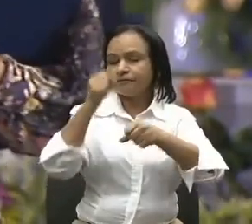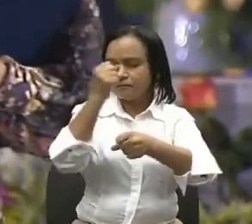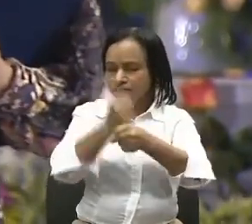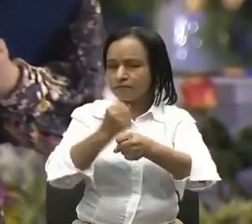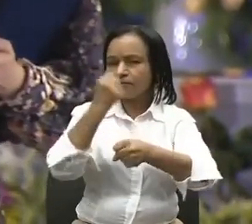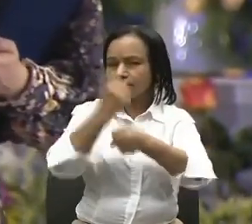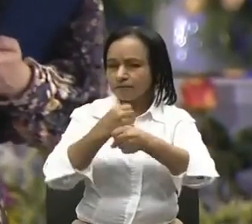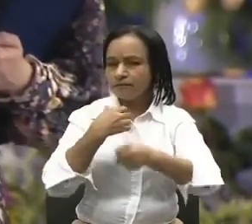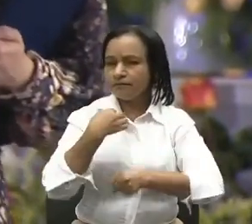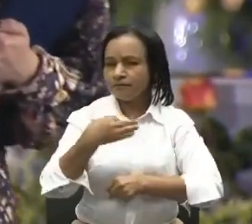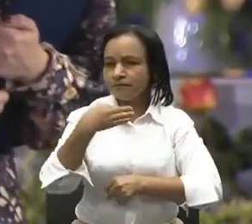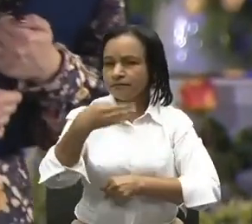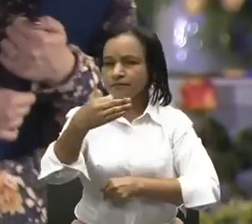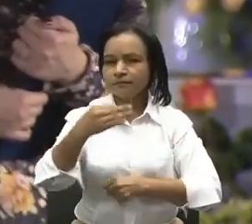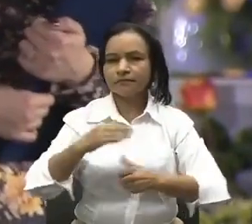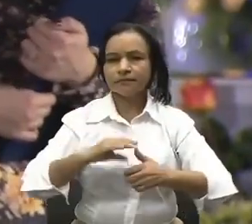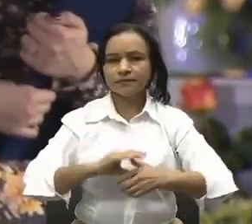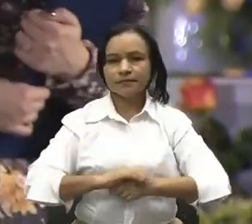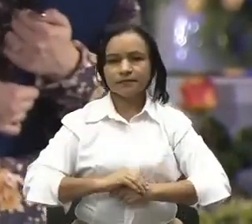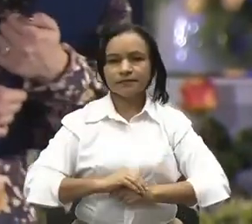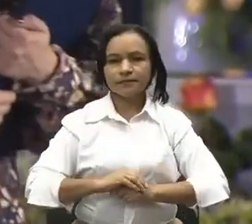trabajar.